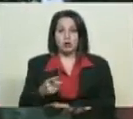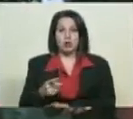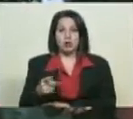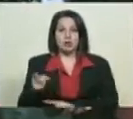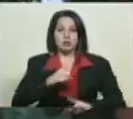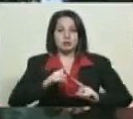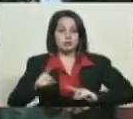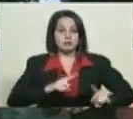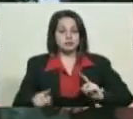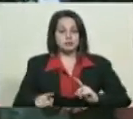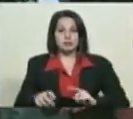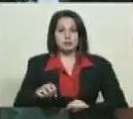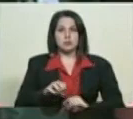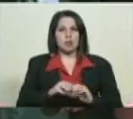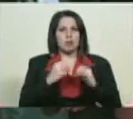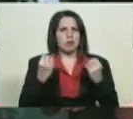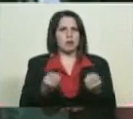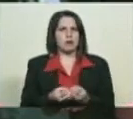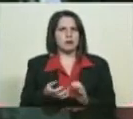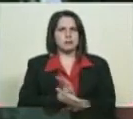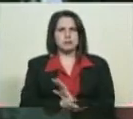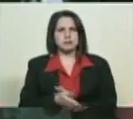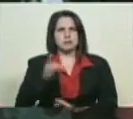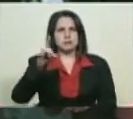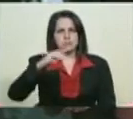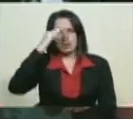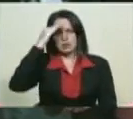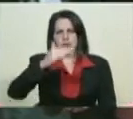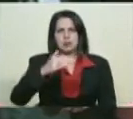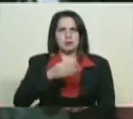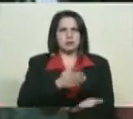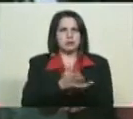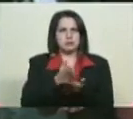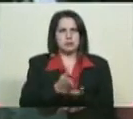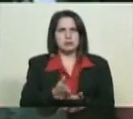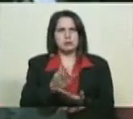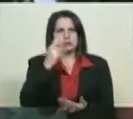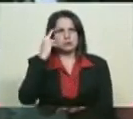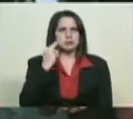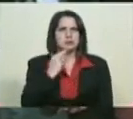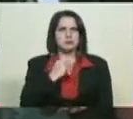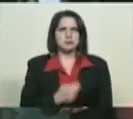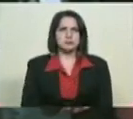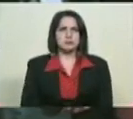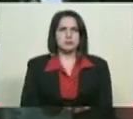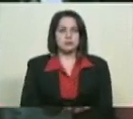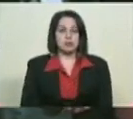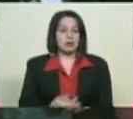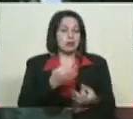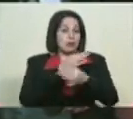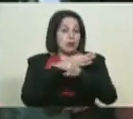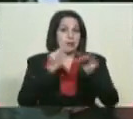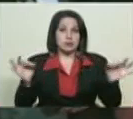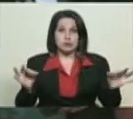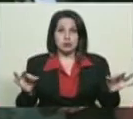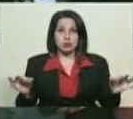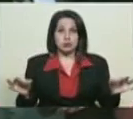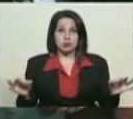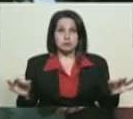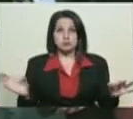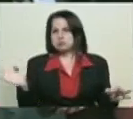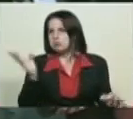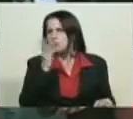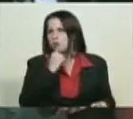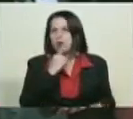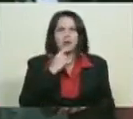Estratégico Operacional y, por supuesto, de la Fuerza Armada Nacional Bolivariana. Ha sido un rotundo éxito. No hay mucho